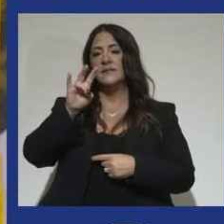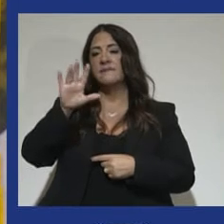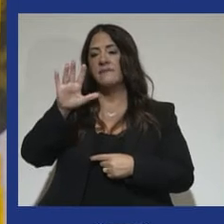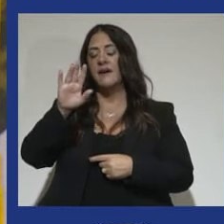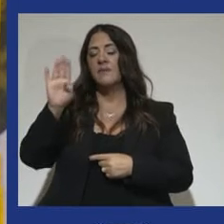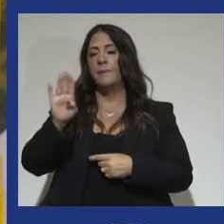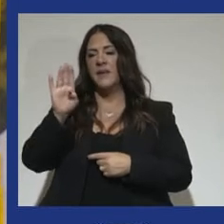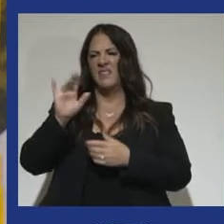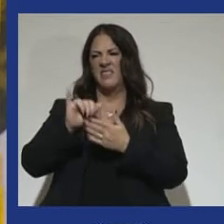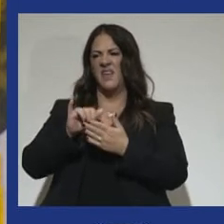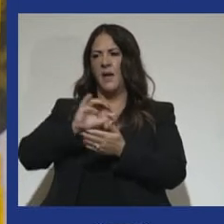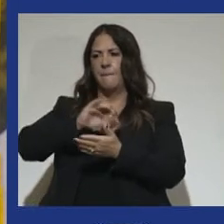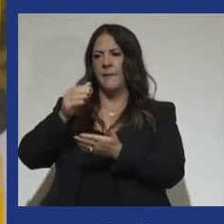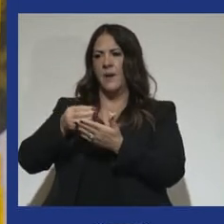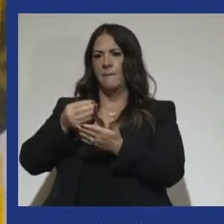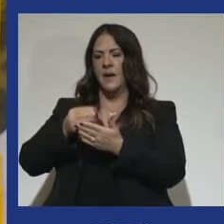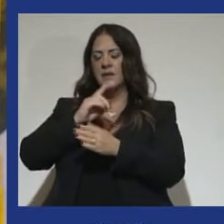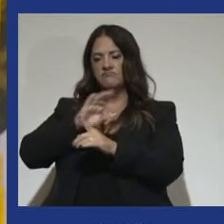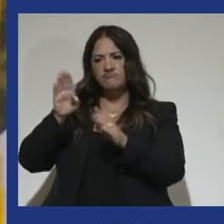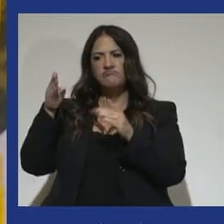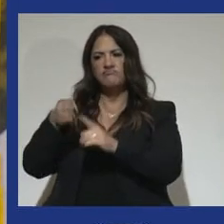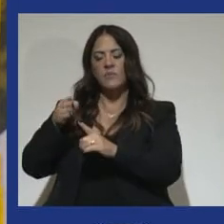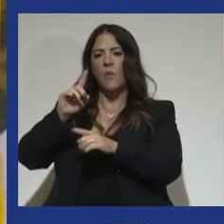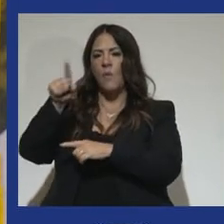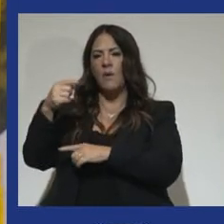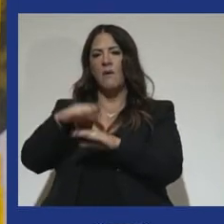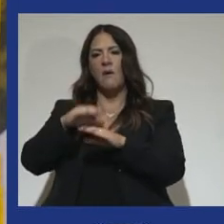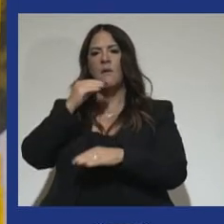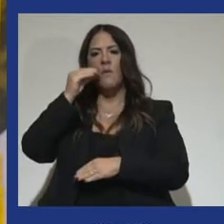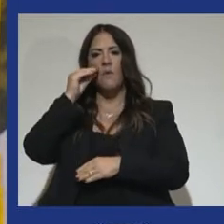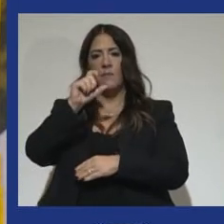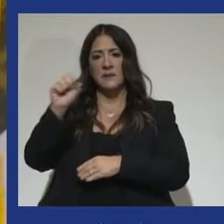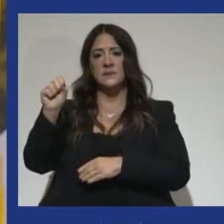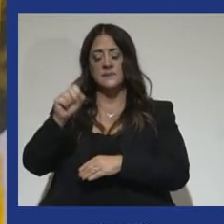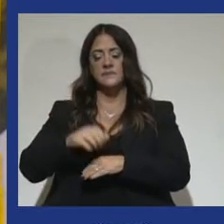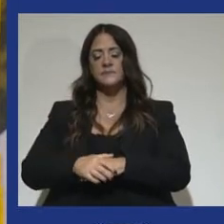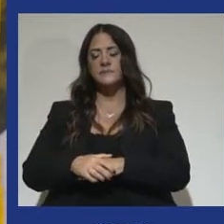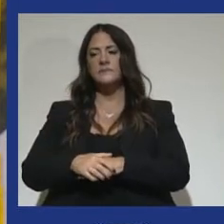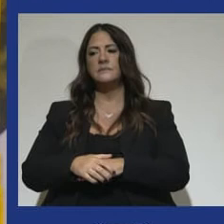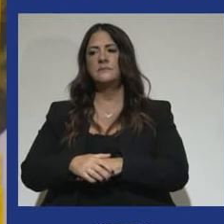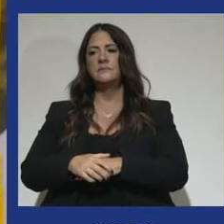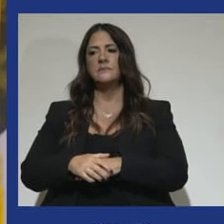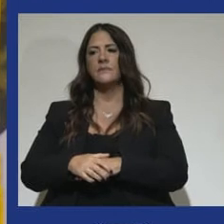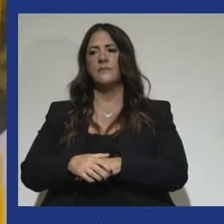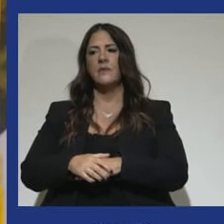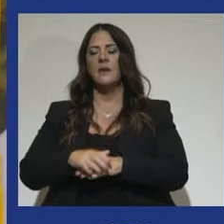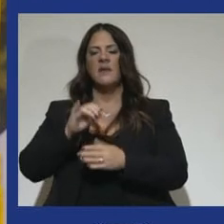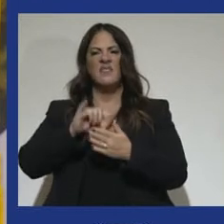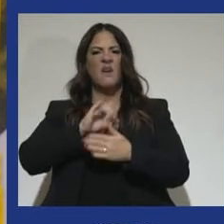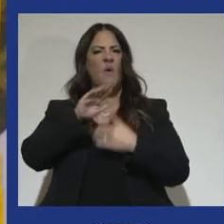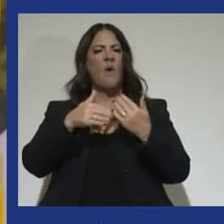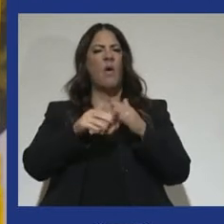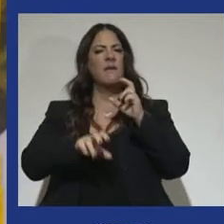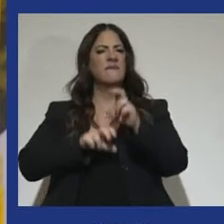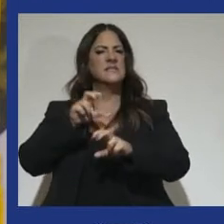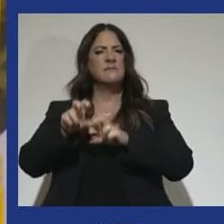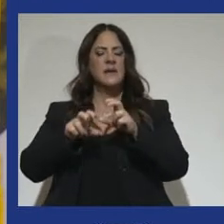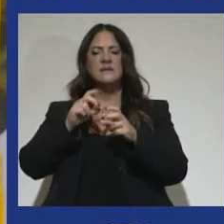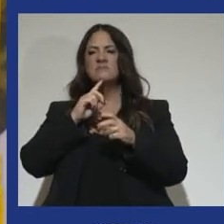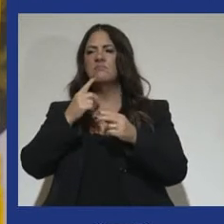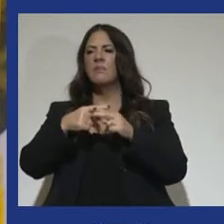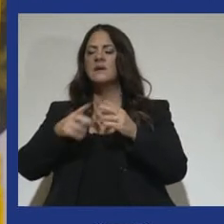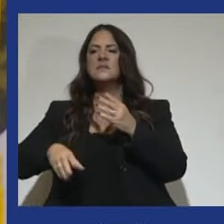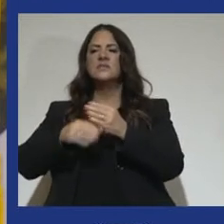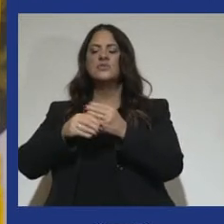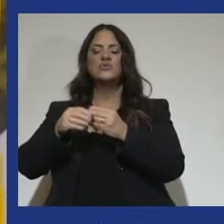1,75 mil millones son recursos destinados a estos programas para personas sin hogar y refleja inversiones en